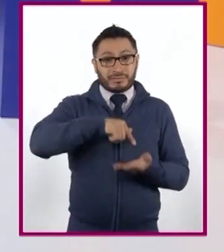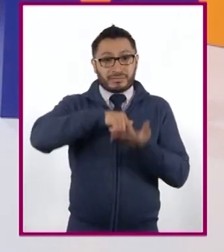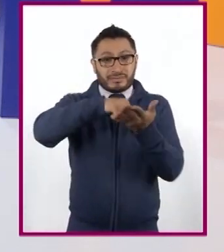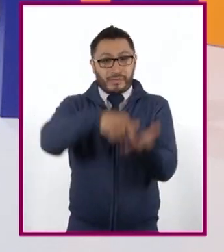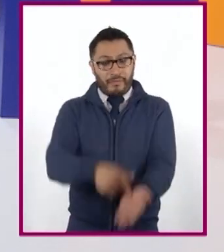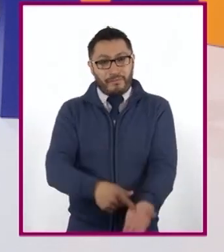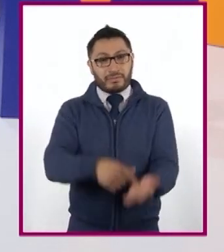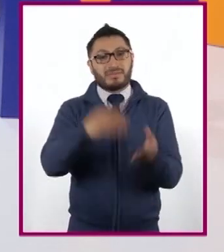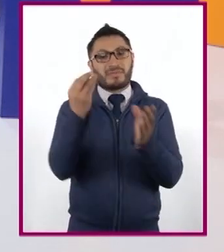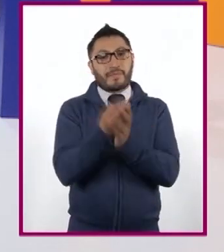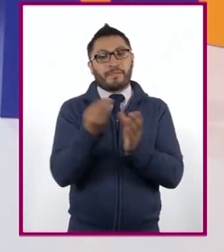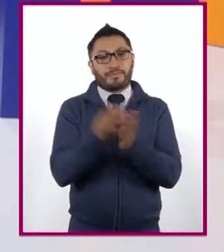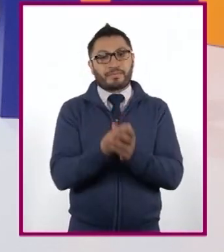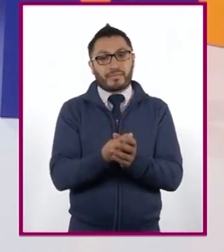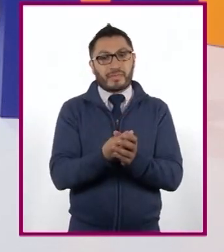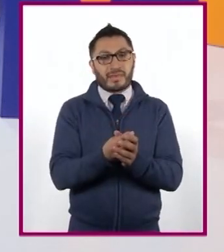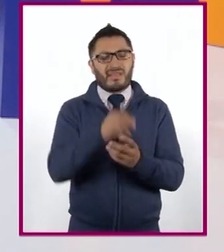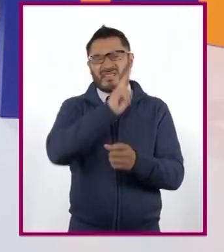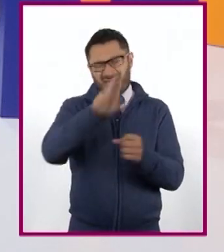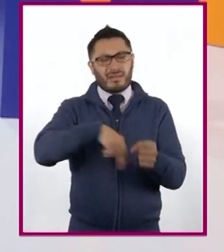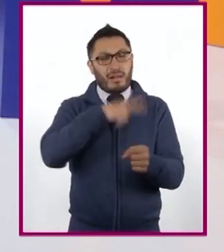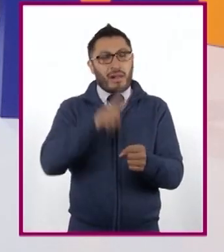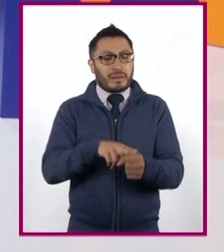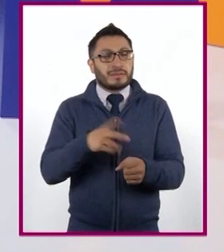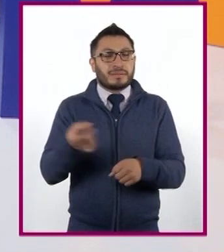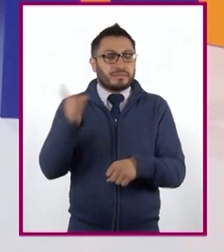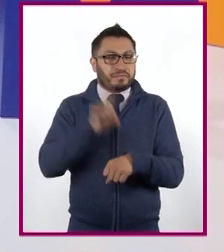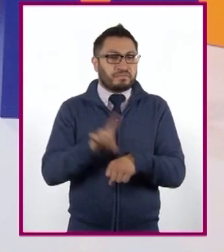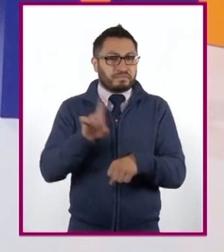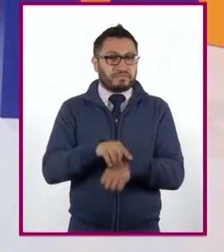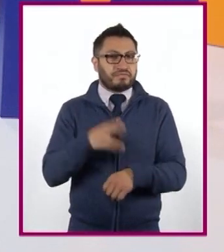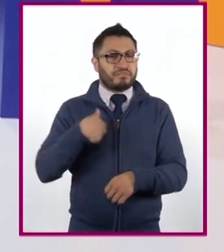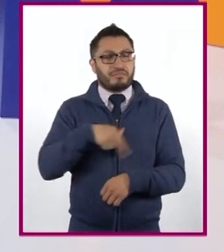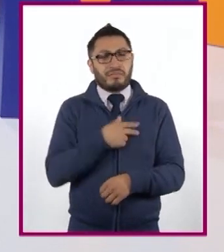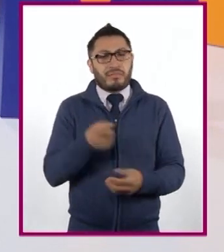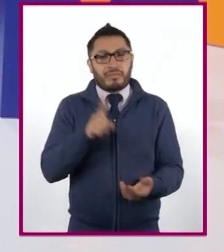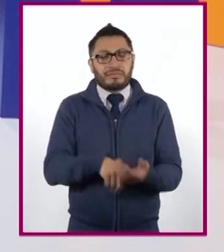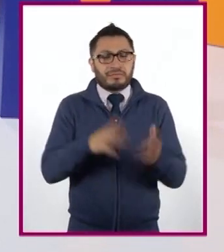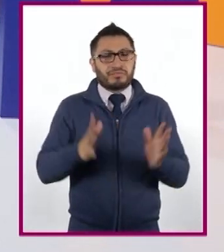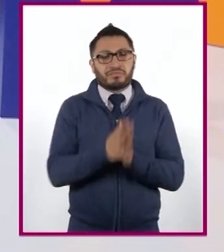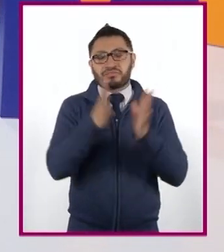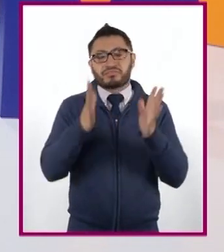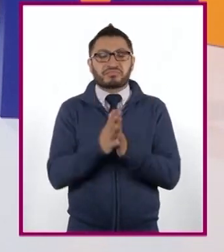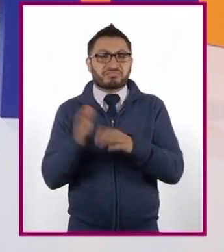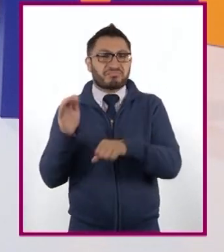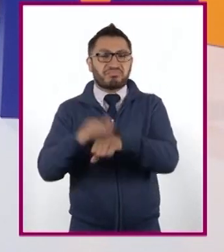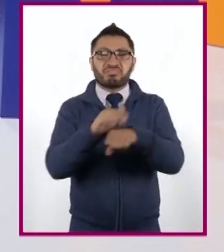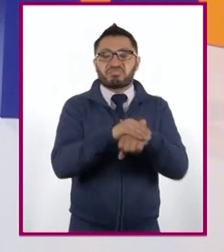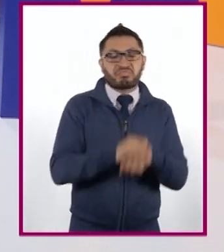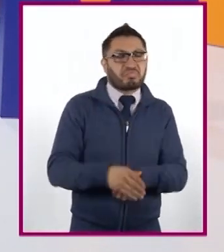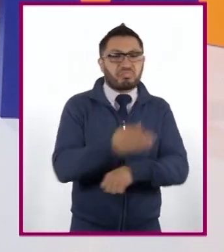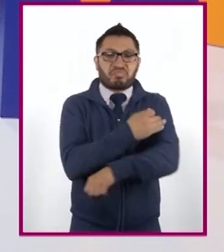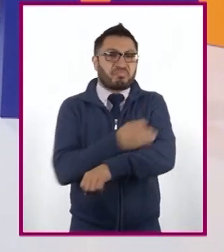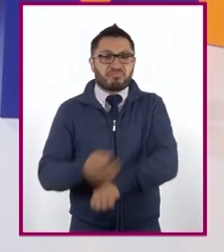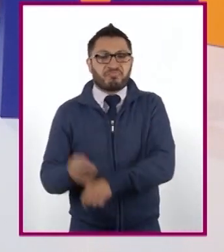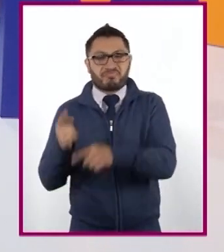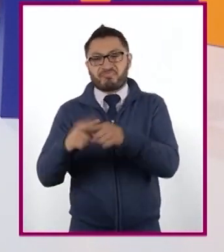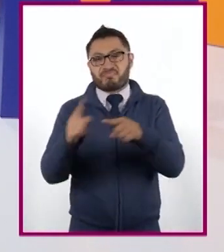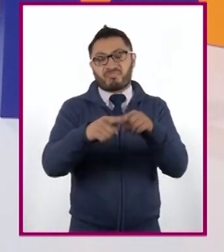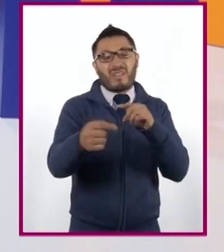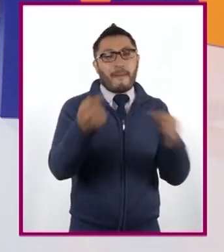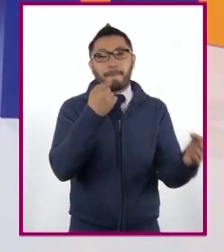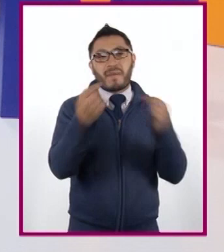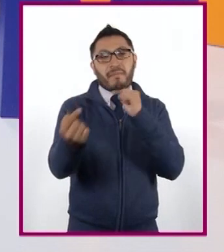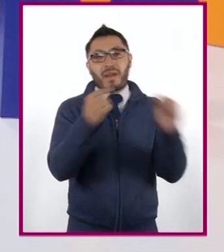sesión. Cotidianamente participamos, ya sea con amigos o con la familia, en discusiones